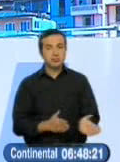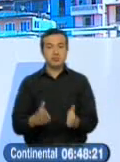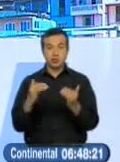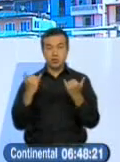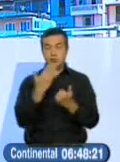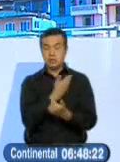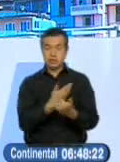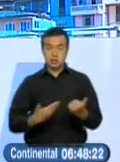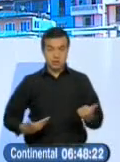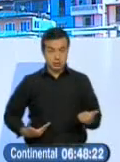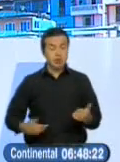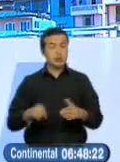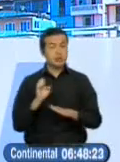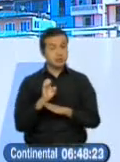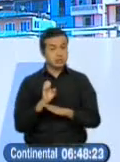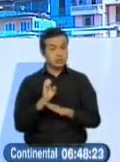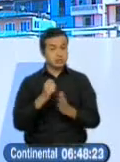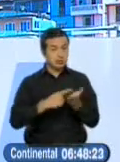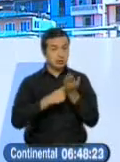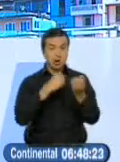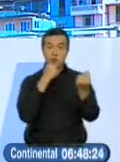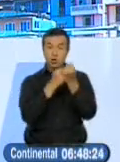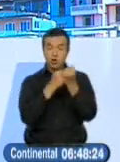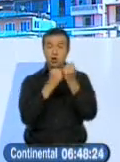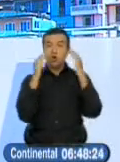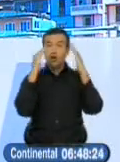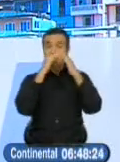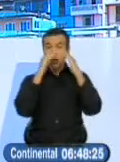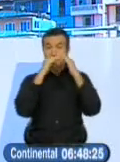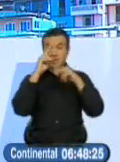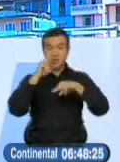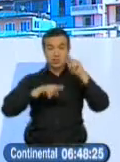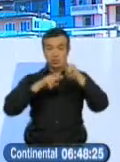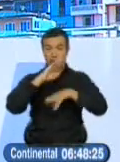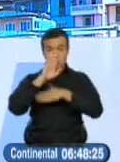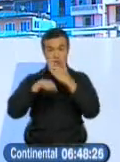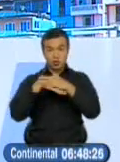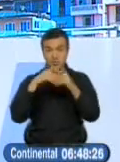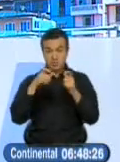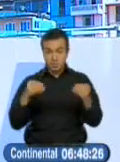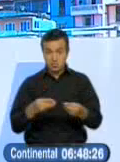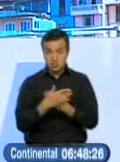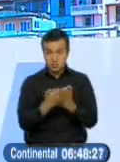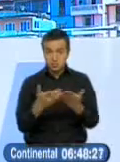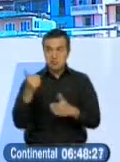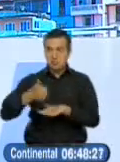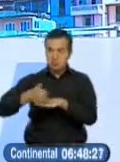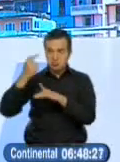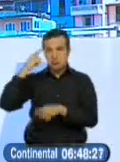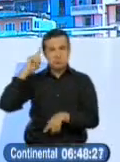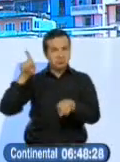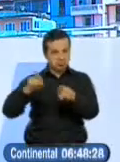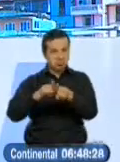con el presidente de la República. El apoyo al plan Casa para Todos es una idea en la que concuerdan la mayoría de las autoridades.